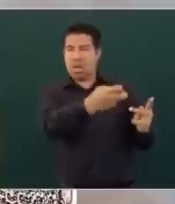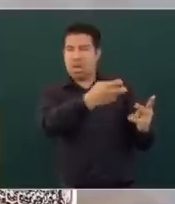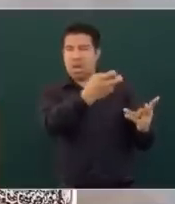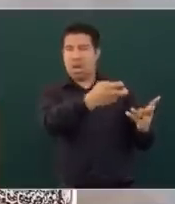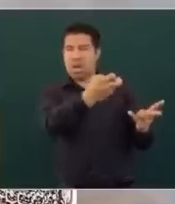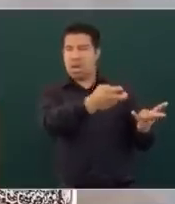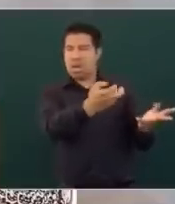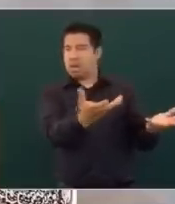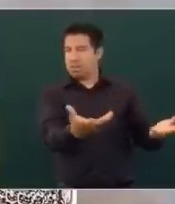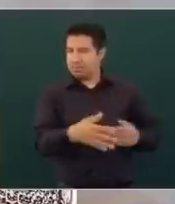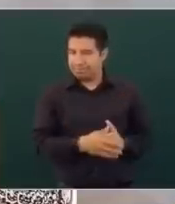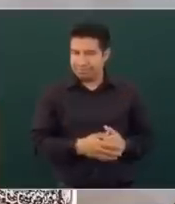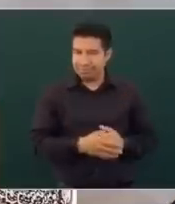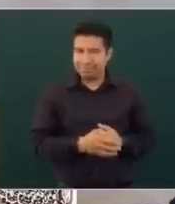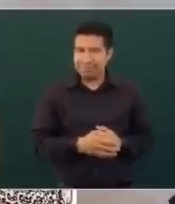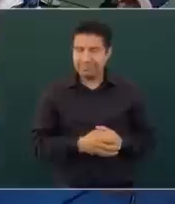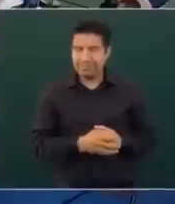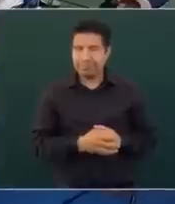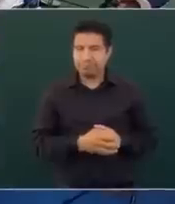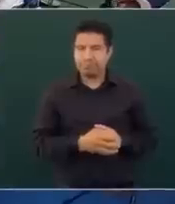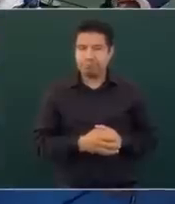Yo no tengo por qué